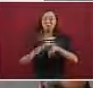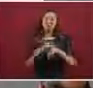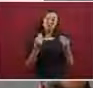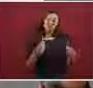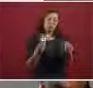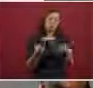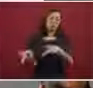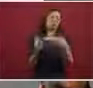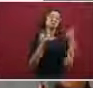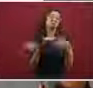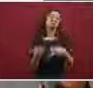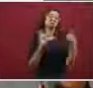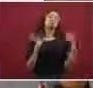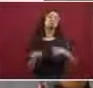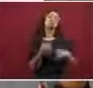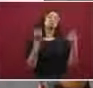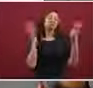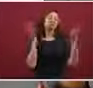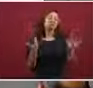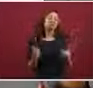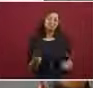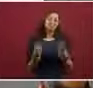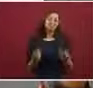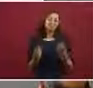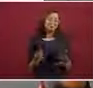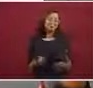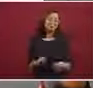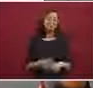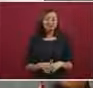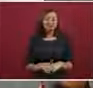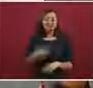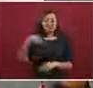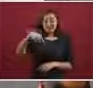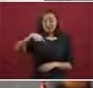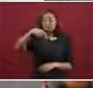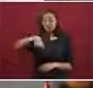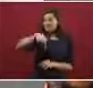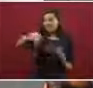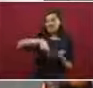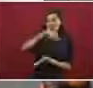Saqueaban. ¿Sí? Aquí en Palacio.